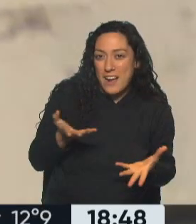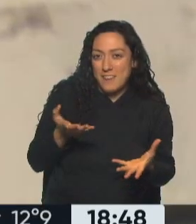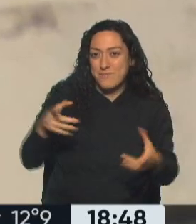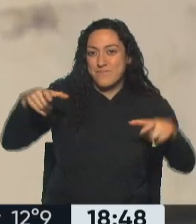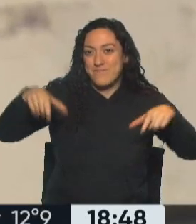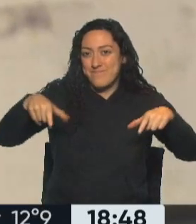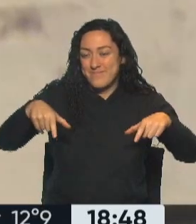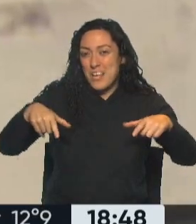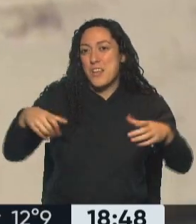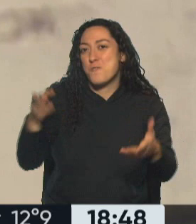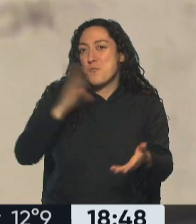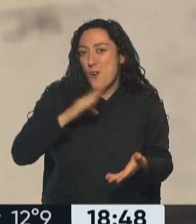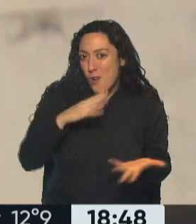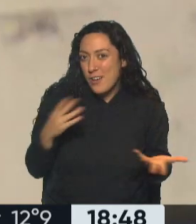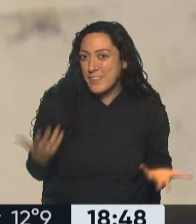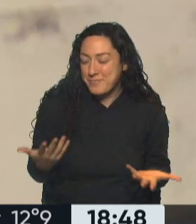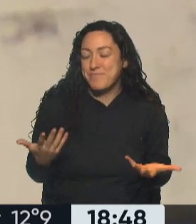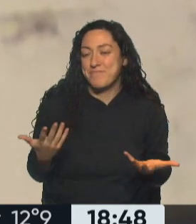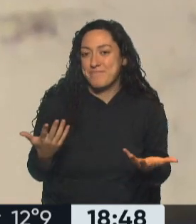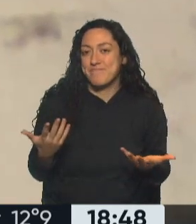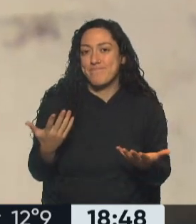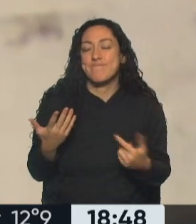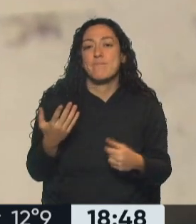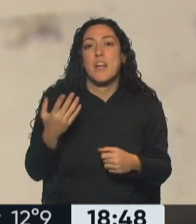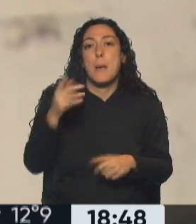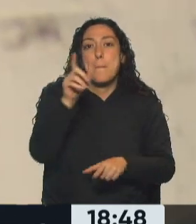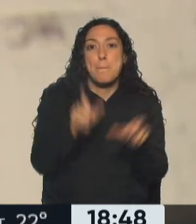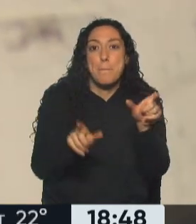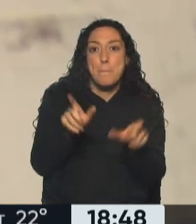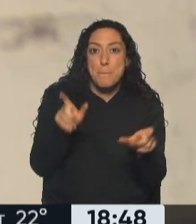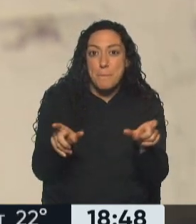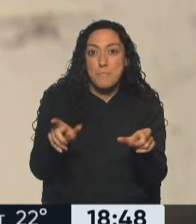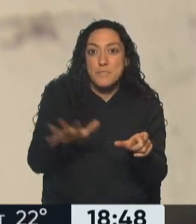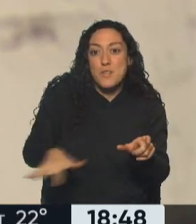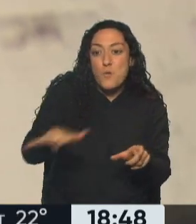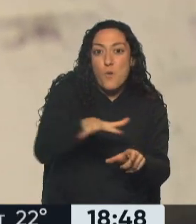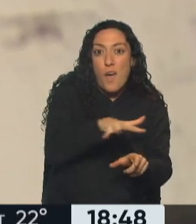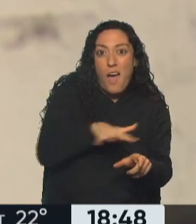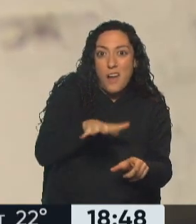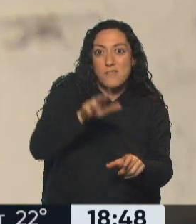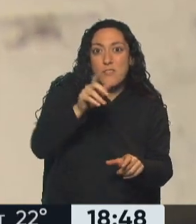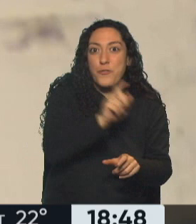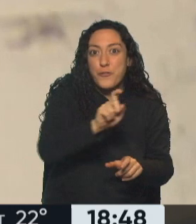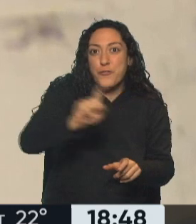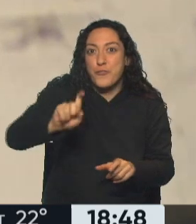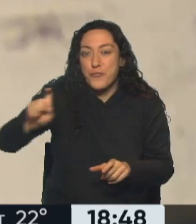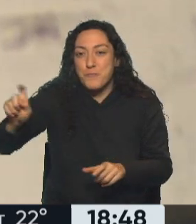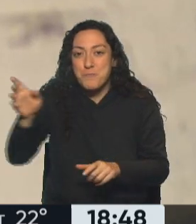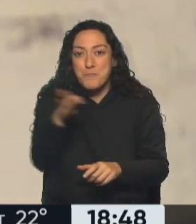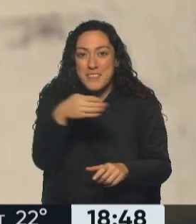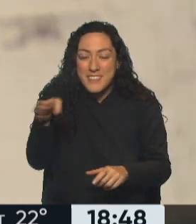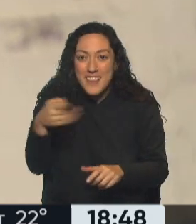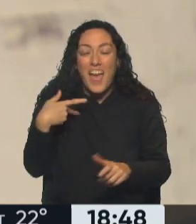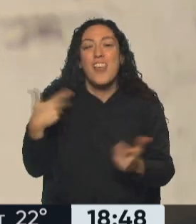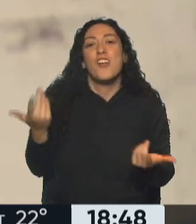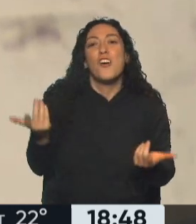estadio de la Bombonera, que será recibido por grandes pintadas por la zona y además la gente de Jorge Real,